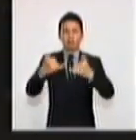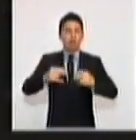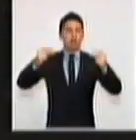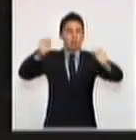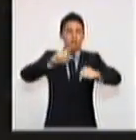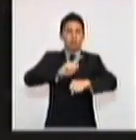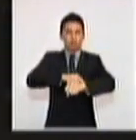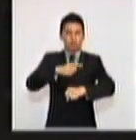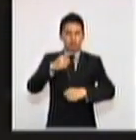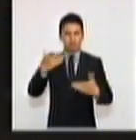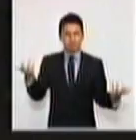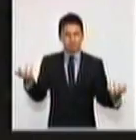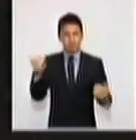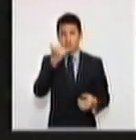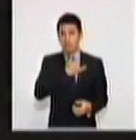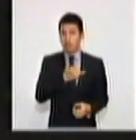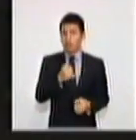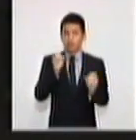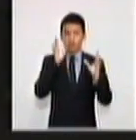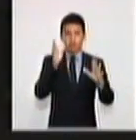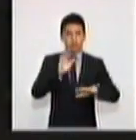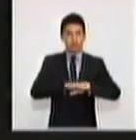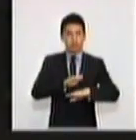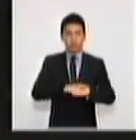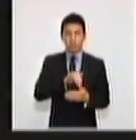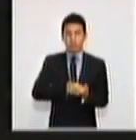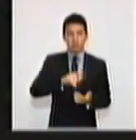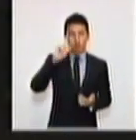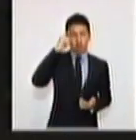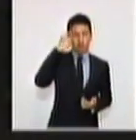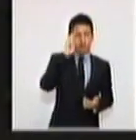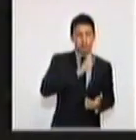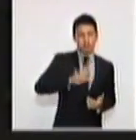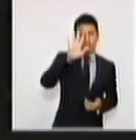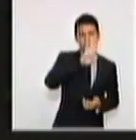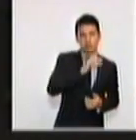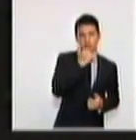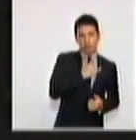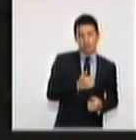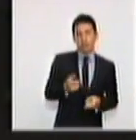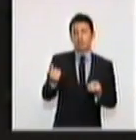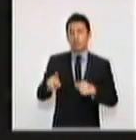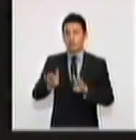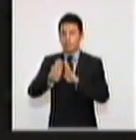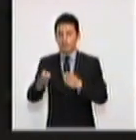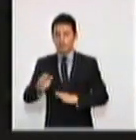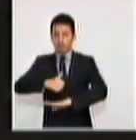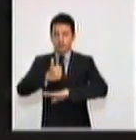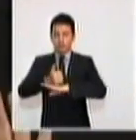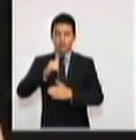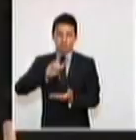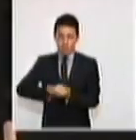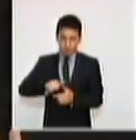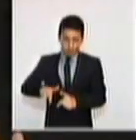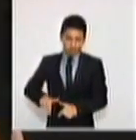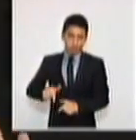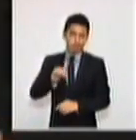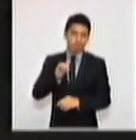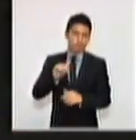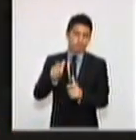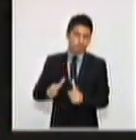otro error absolutamente garrafal, tanto del Gobierno Nacional como de las mesas directivas de esta corporación. Pero